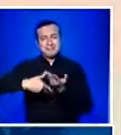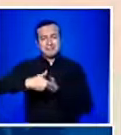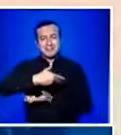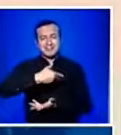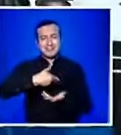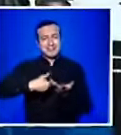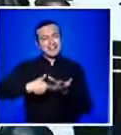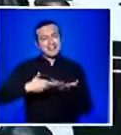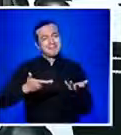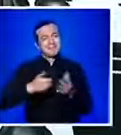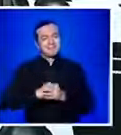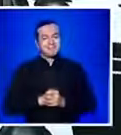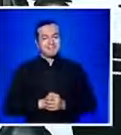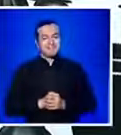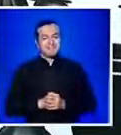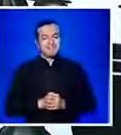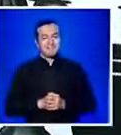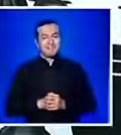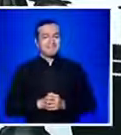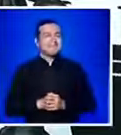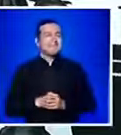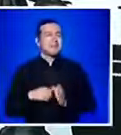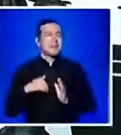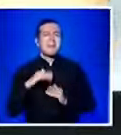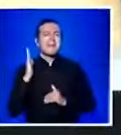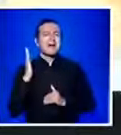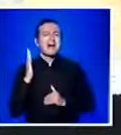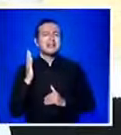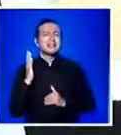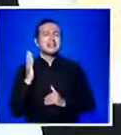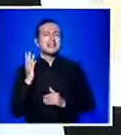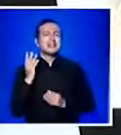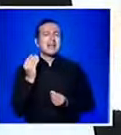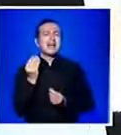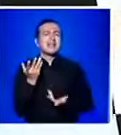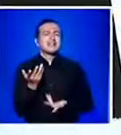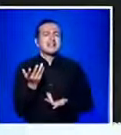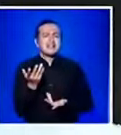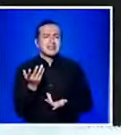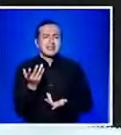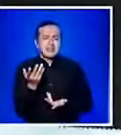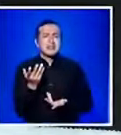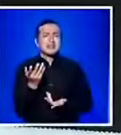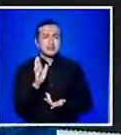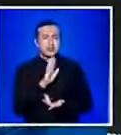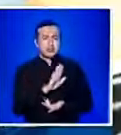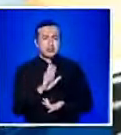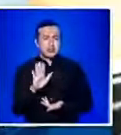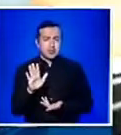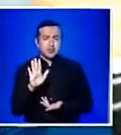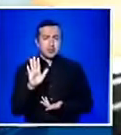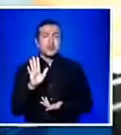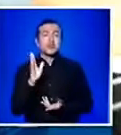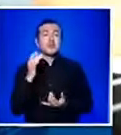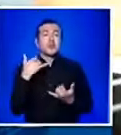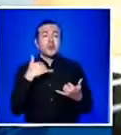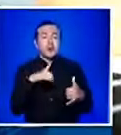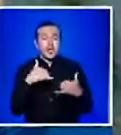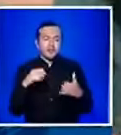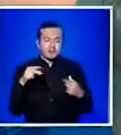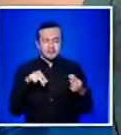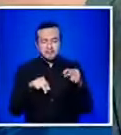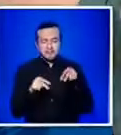el tiempo. Pero la actividad que más realizan, incluso aseguran que han retomado su práctica, son los juegos de